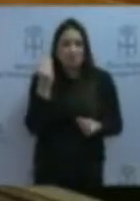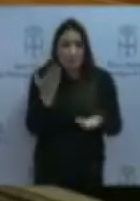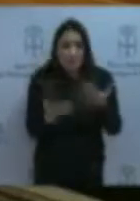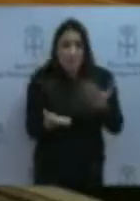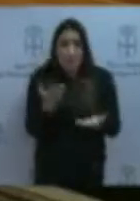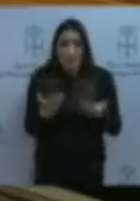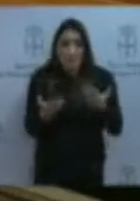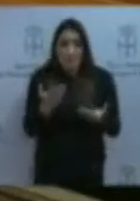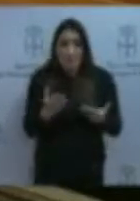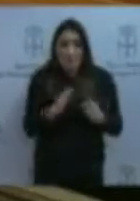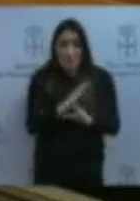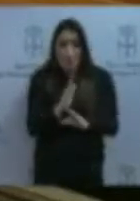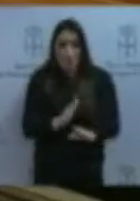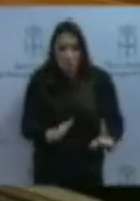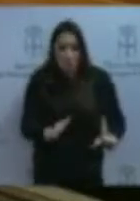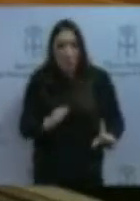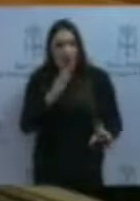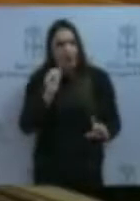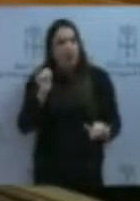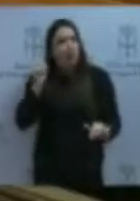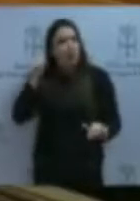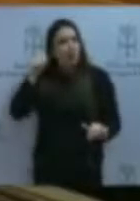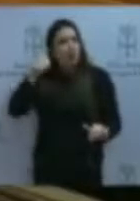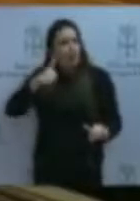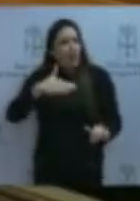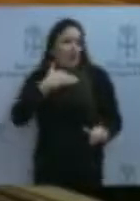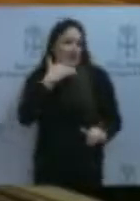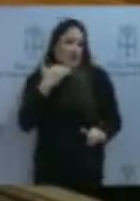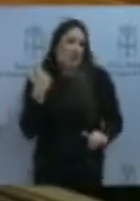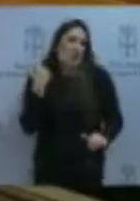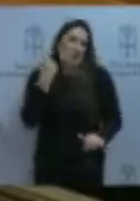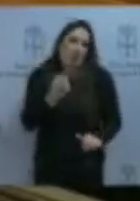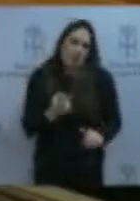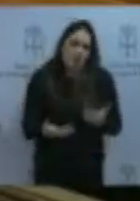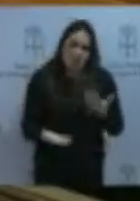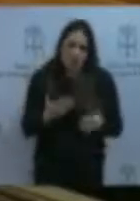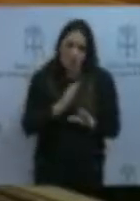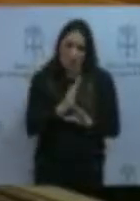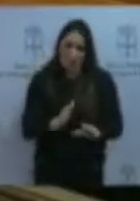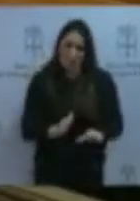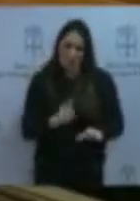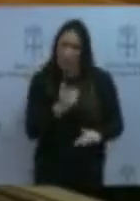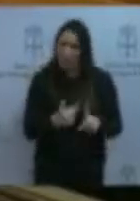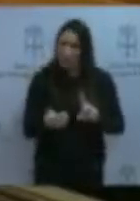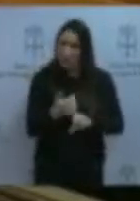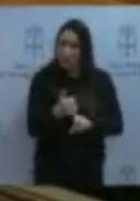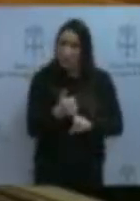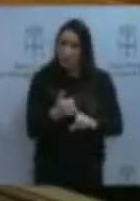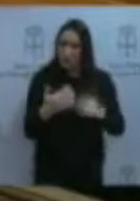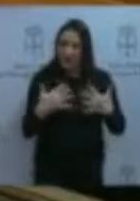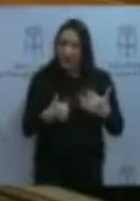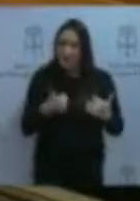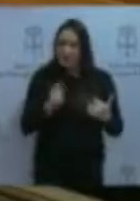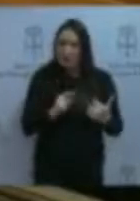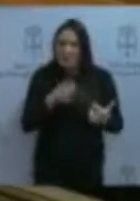baremación que está durando ya casi 1 año, por qué no se resolvió de forma más ágil,